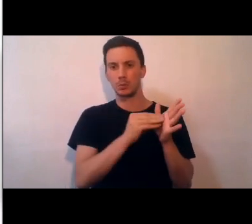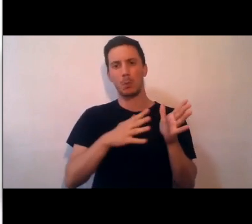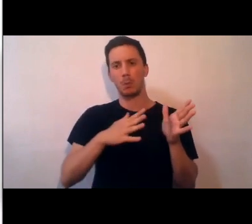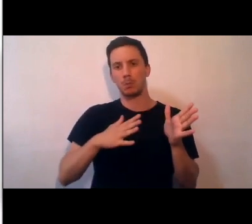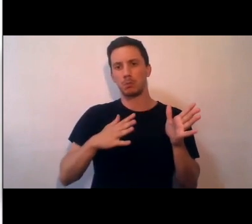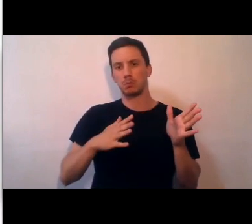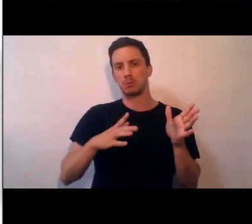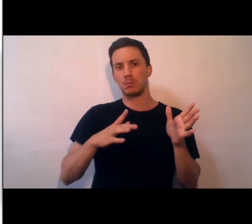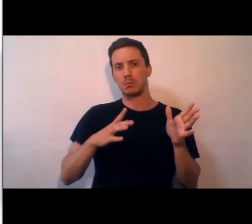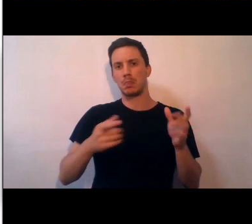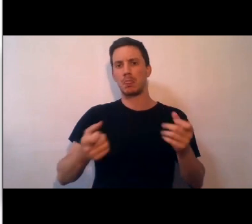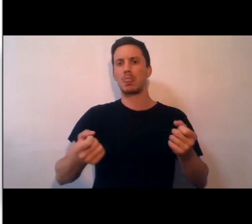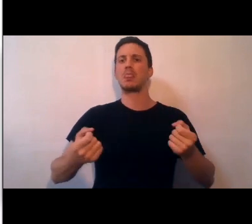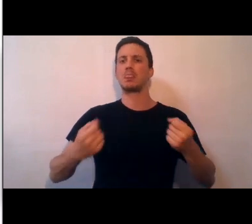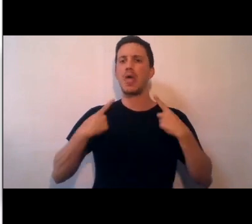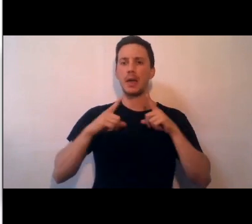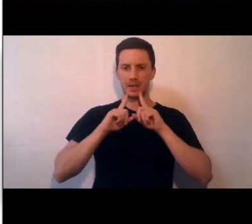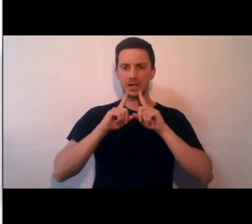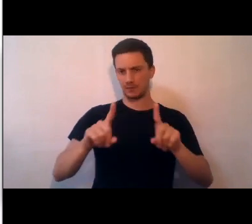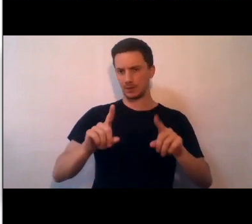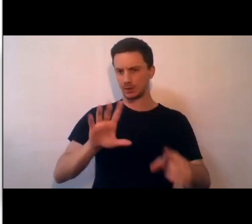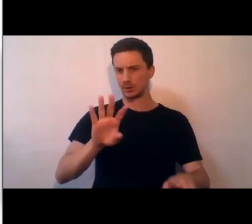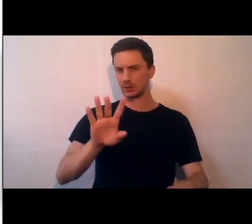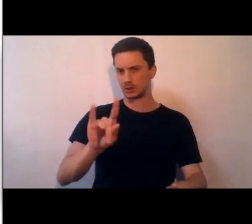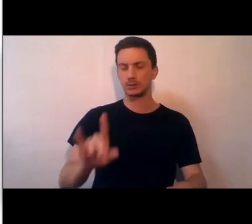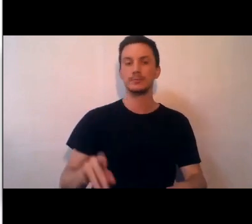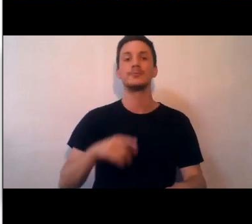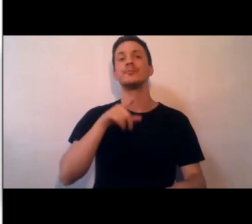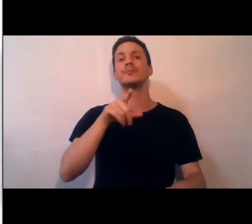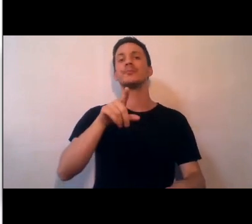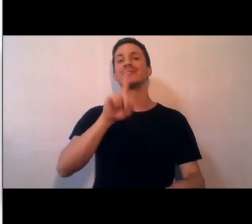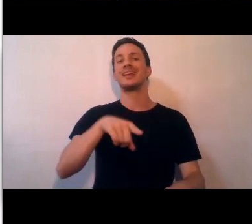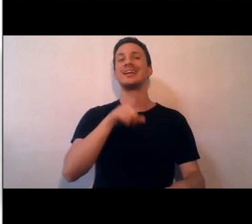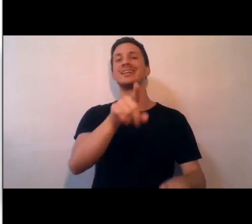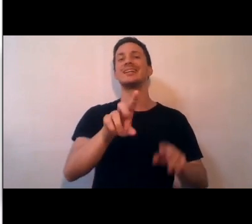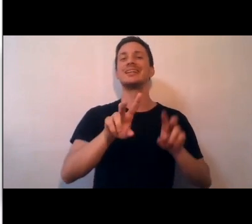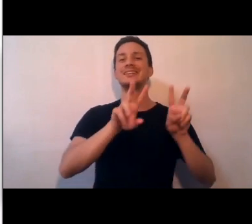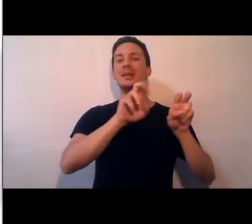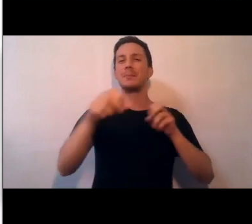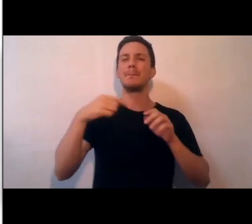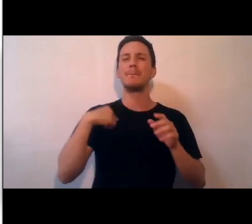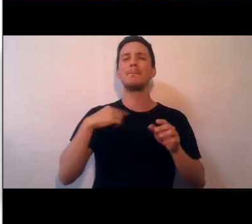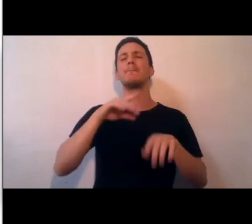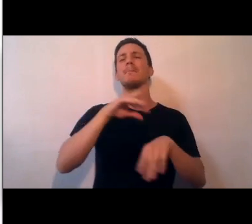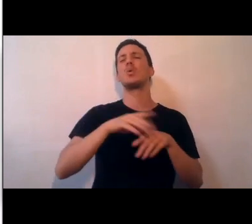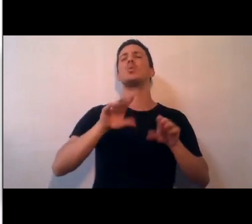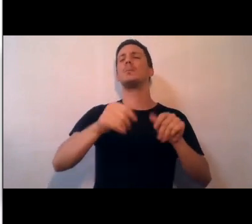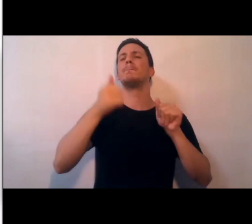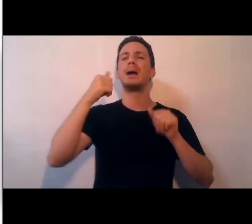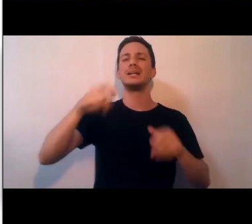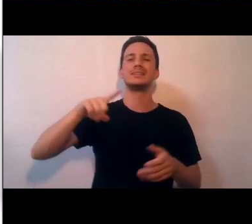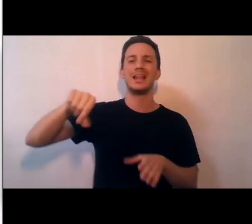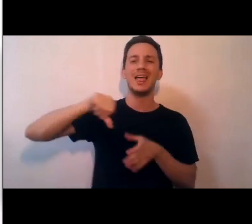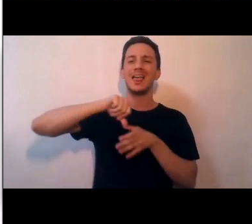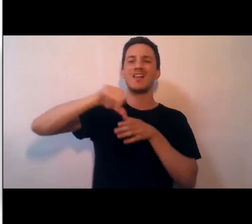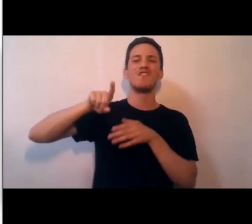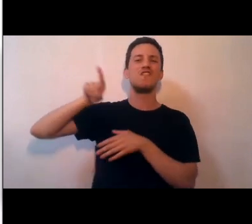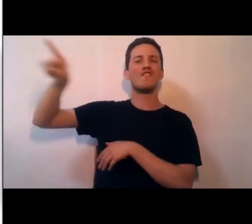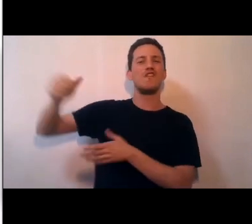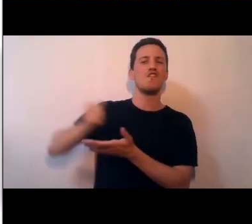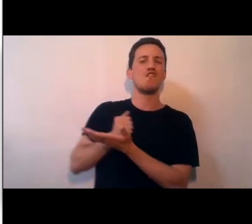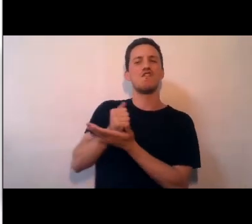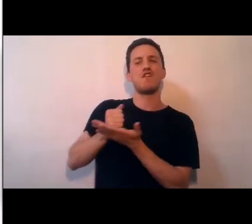su beneficio. Pero el tratamiento médico que básicamente usamos son los líquidos que venden las farmacias,